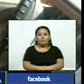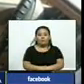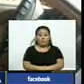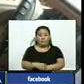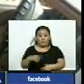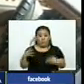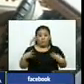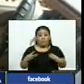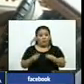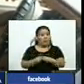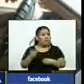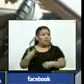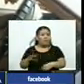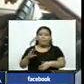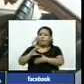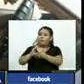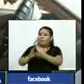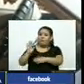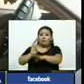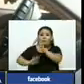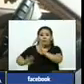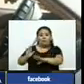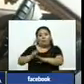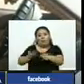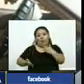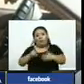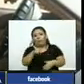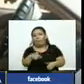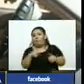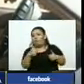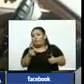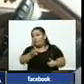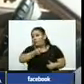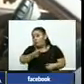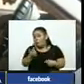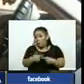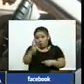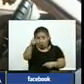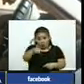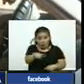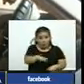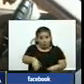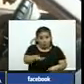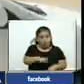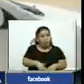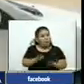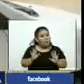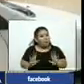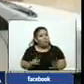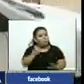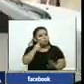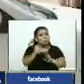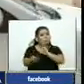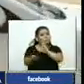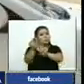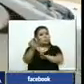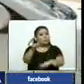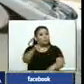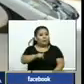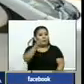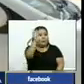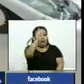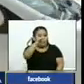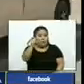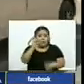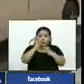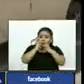Nuestra sociedad es tradicional. Quizás no lo reciban bien, pero afortunadamente aquí, en Bamian, hay menos desafíos. En un país